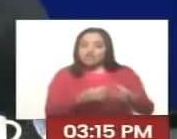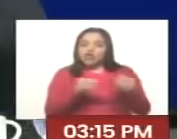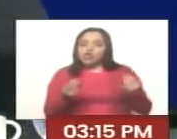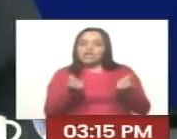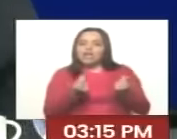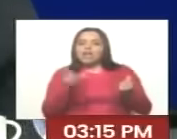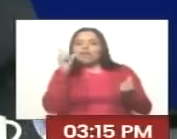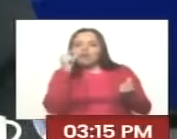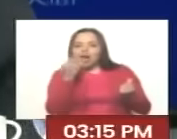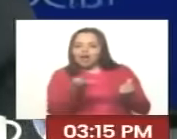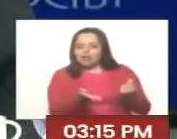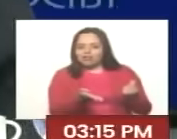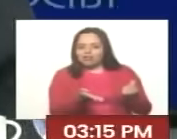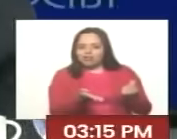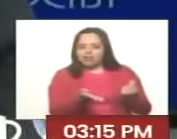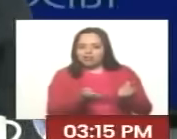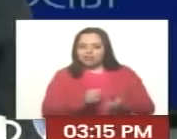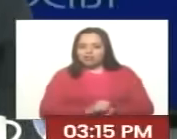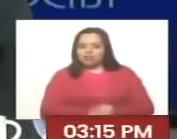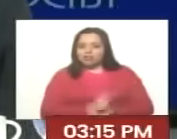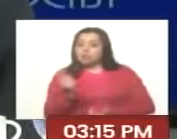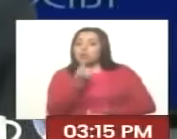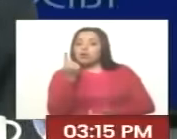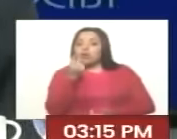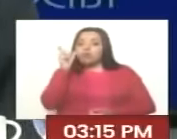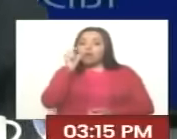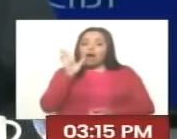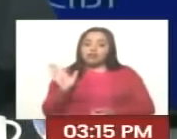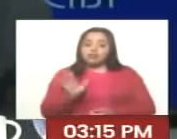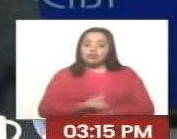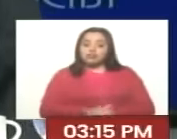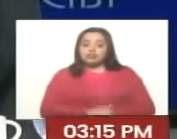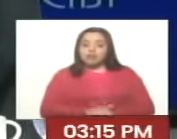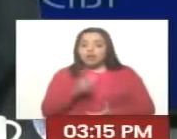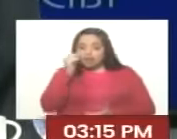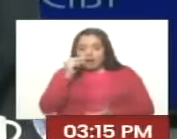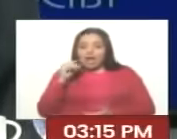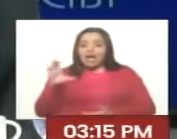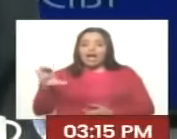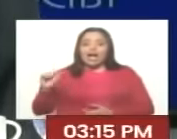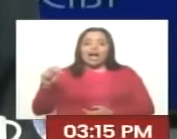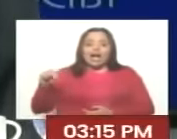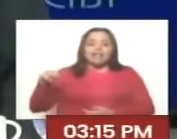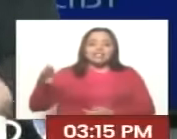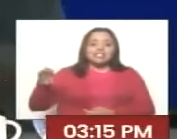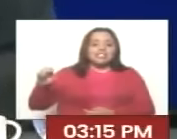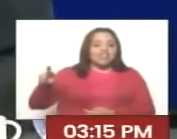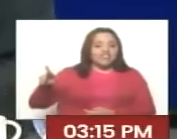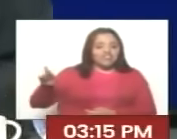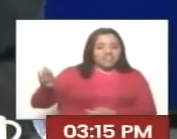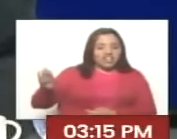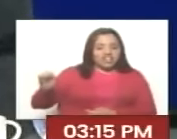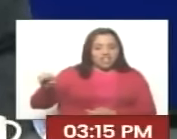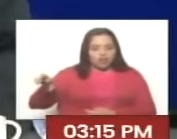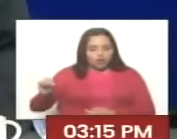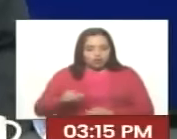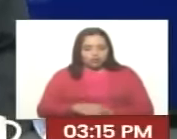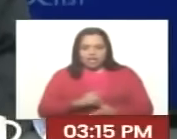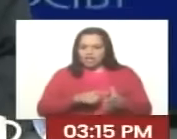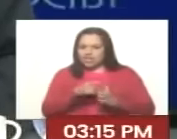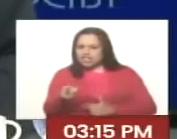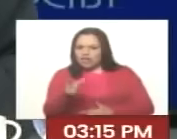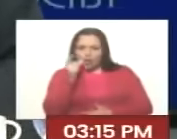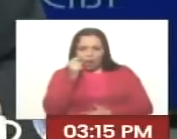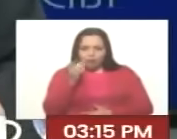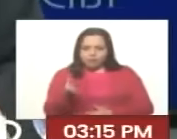Es el papá. Único. El papá de Cancerbero. Entonces,